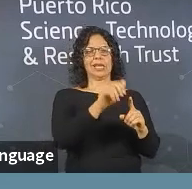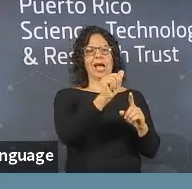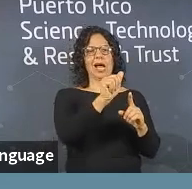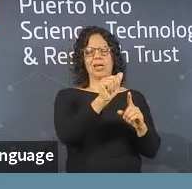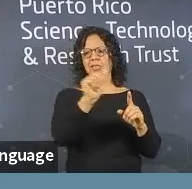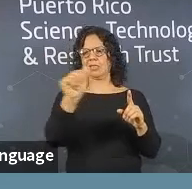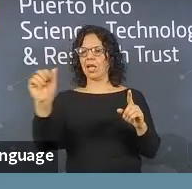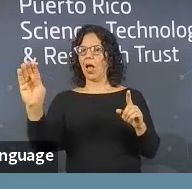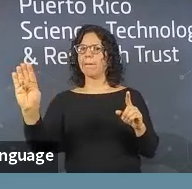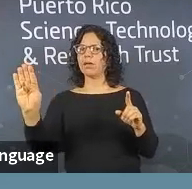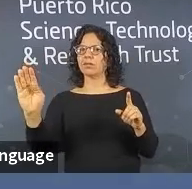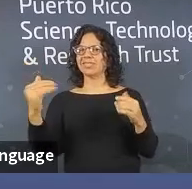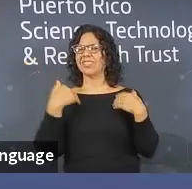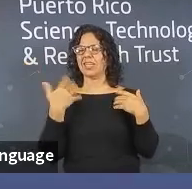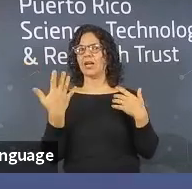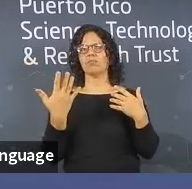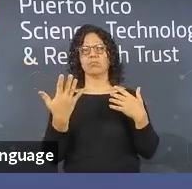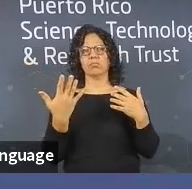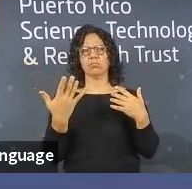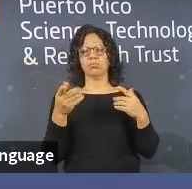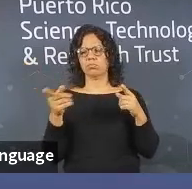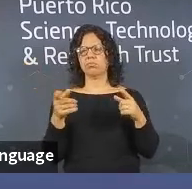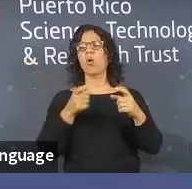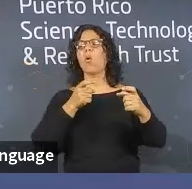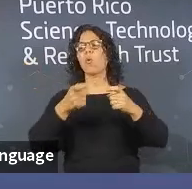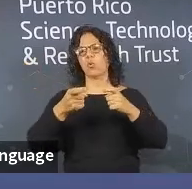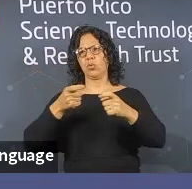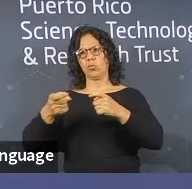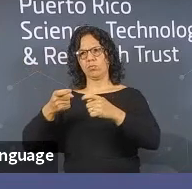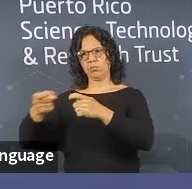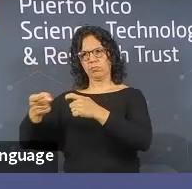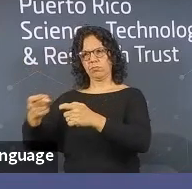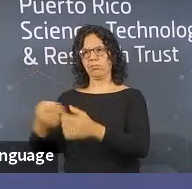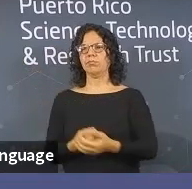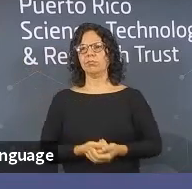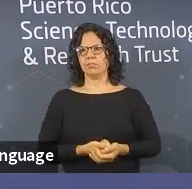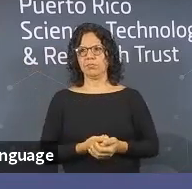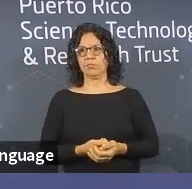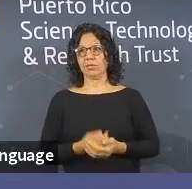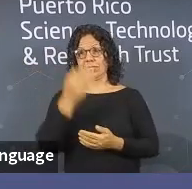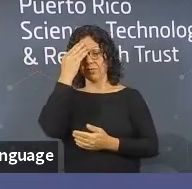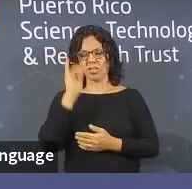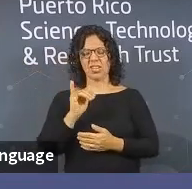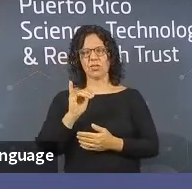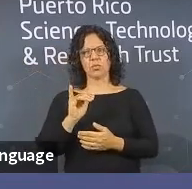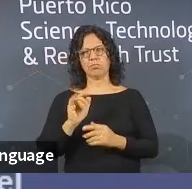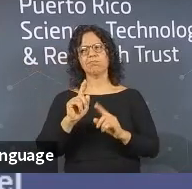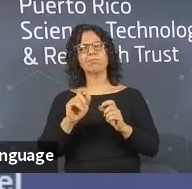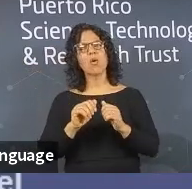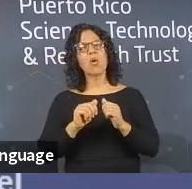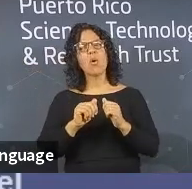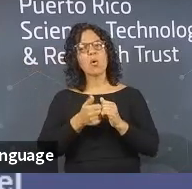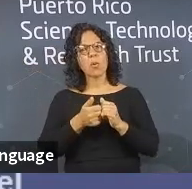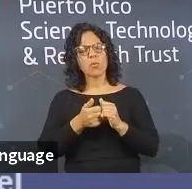malla de control. Entonces, sabiendo esto, ¿cómo y cuándo podemos utilizar cada